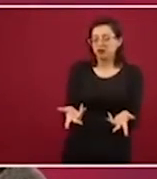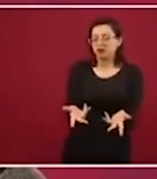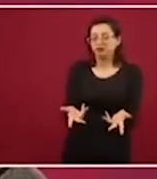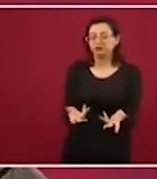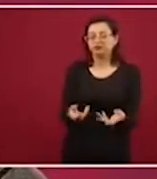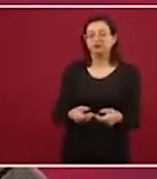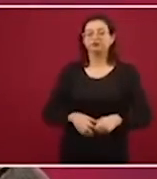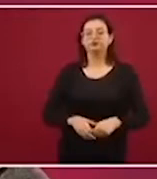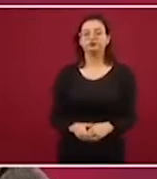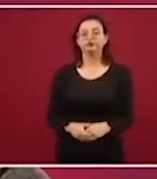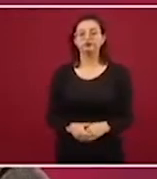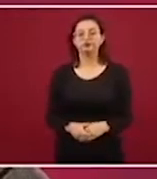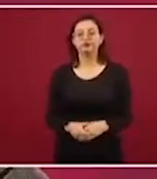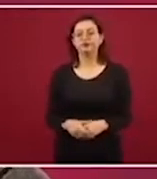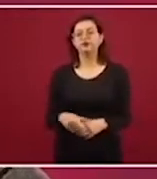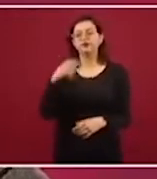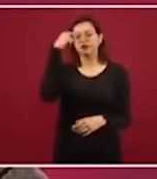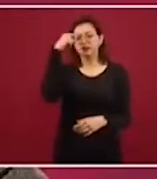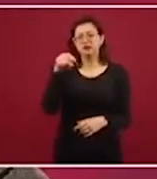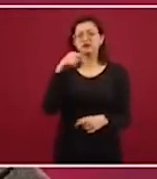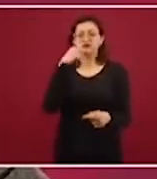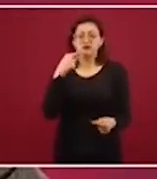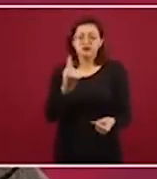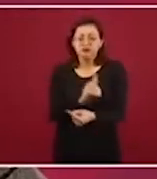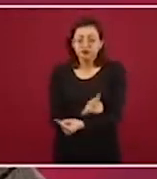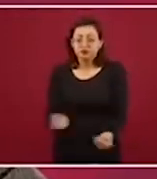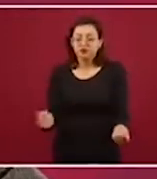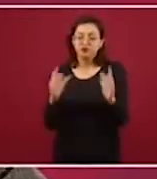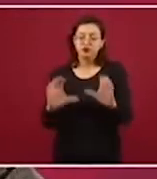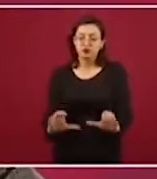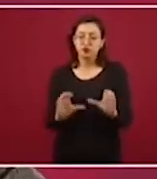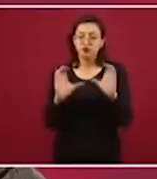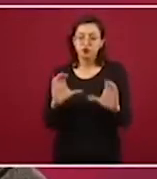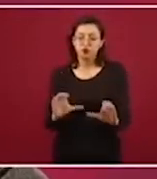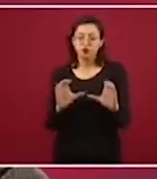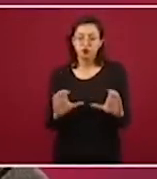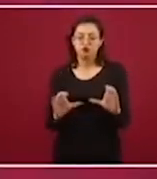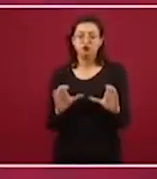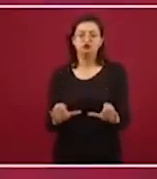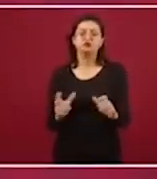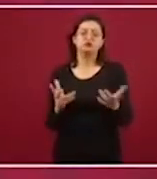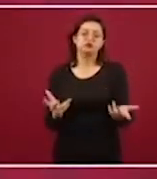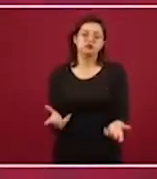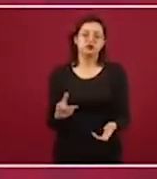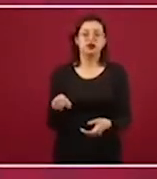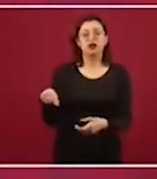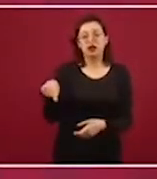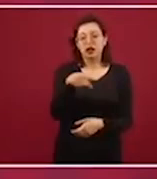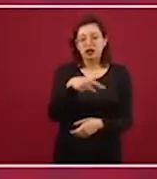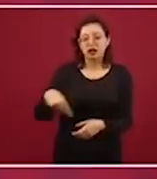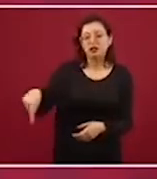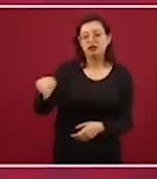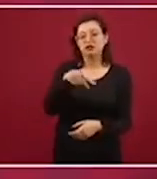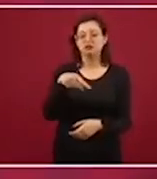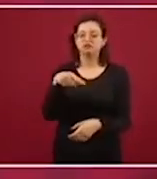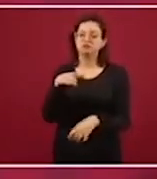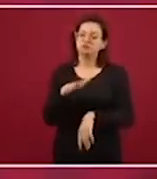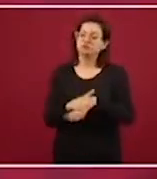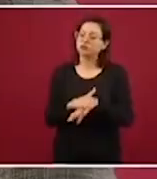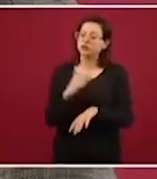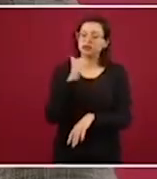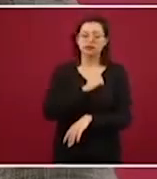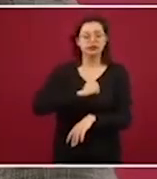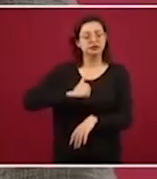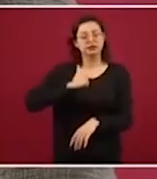principalmente para los niños para cuidar la alimentación de los niños que son el país desafortunadamente tenemos